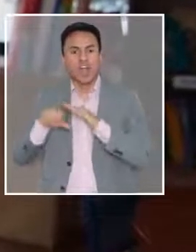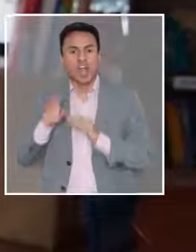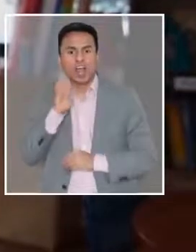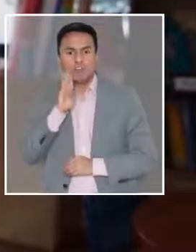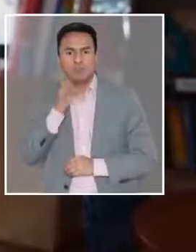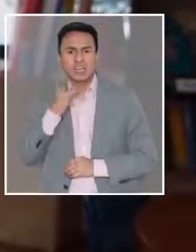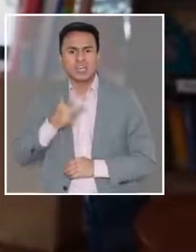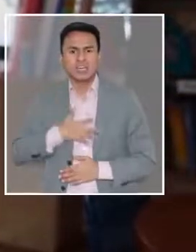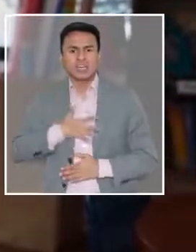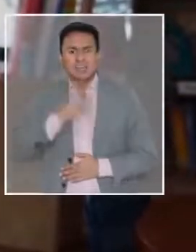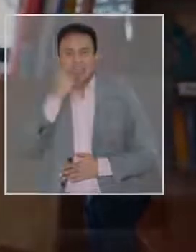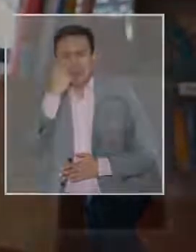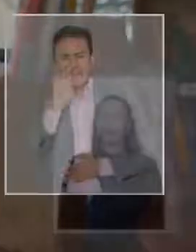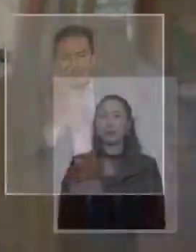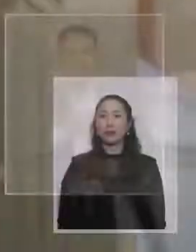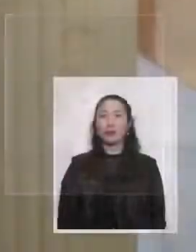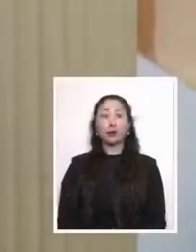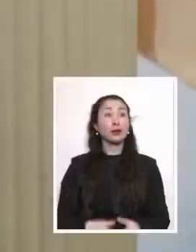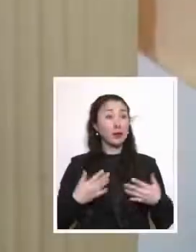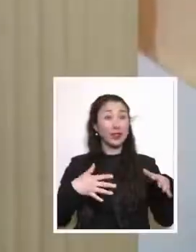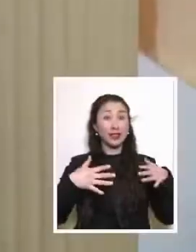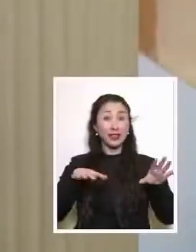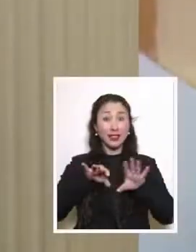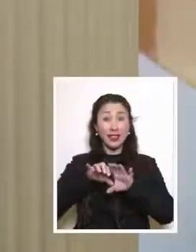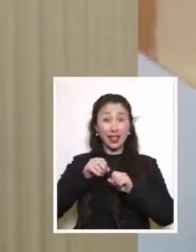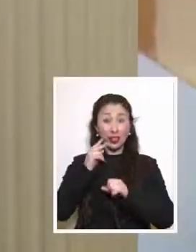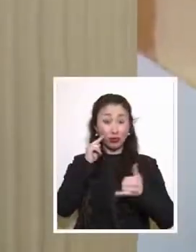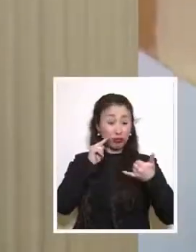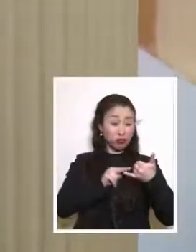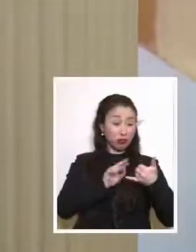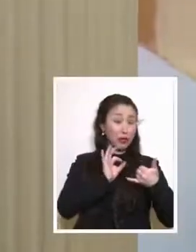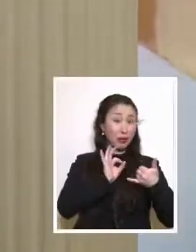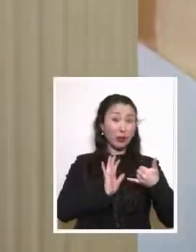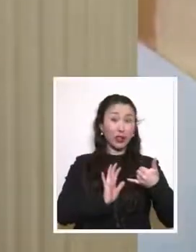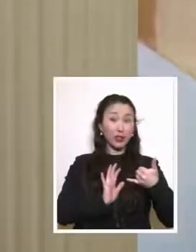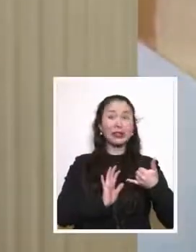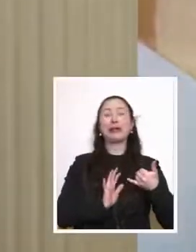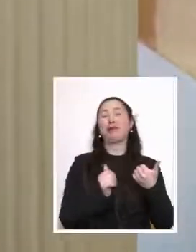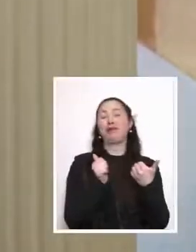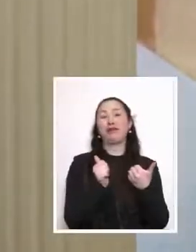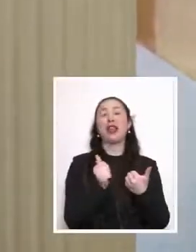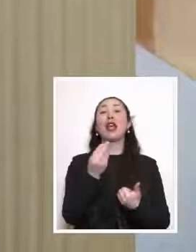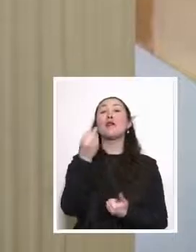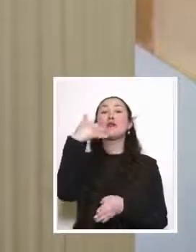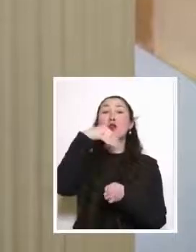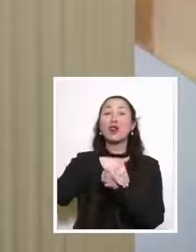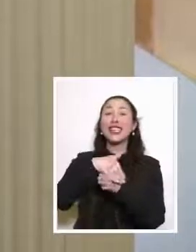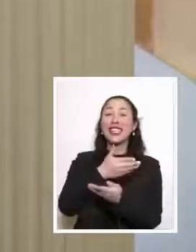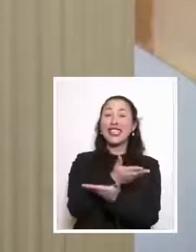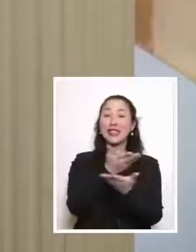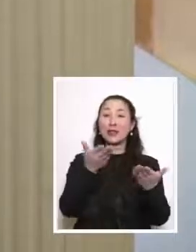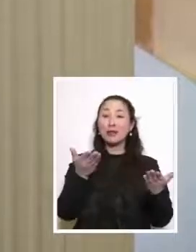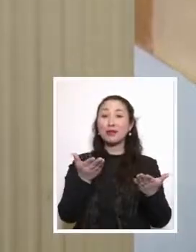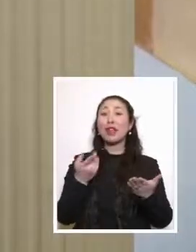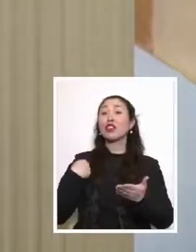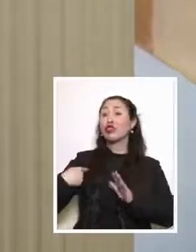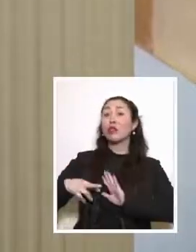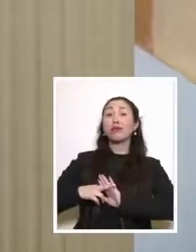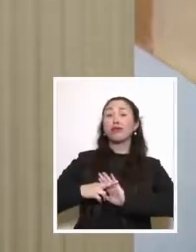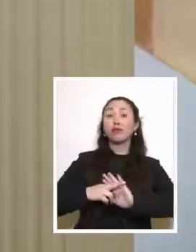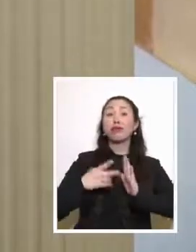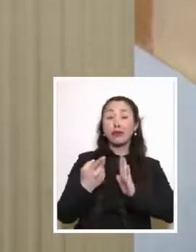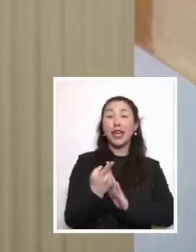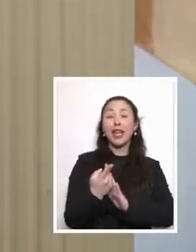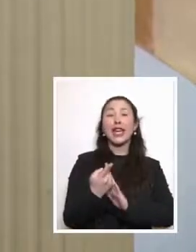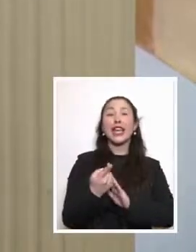pasaba en el baño porque me daban ganas de llorar. Perfecto. Bueno, buenas tardes. A nombre de la Organización de